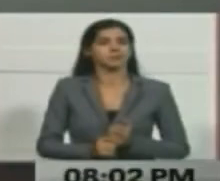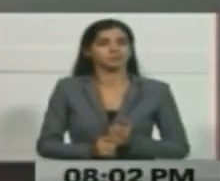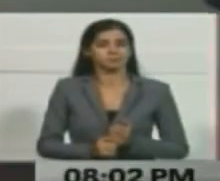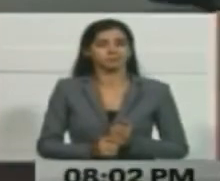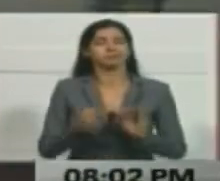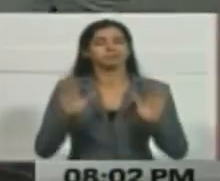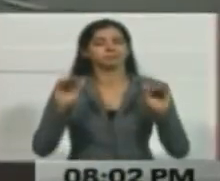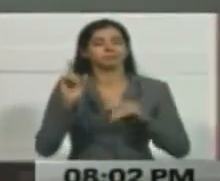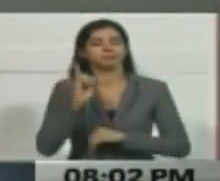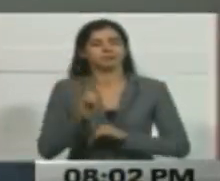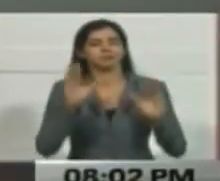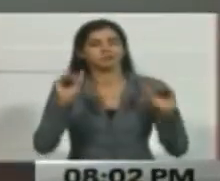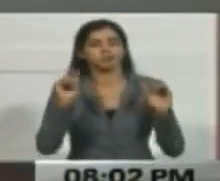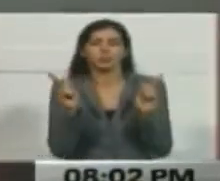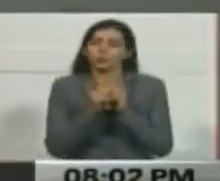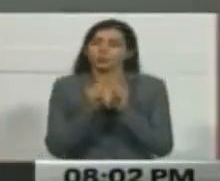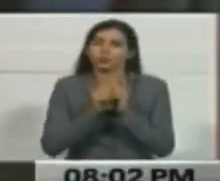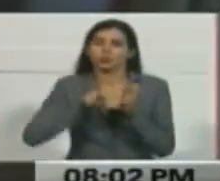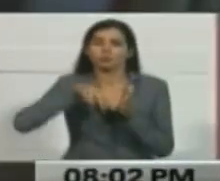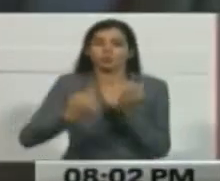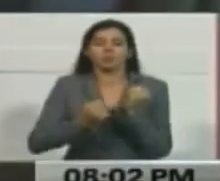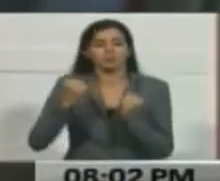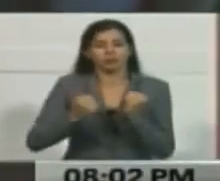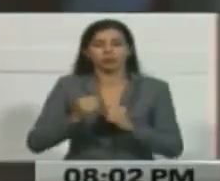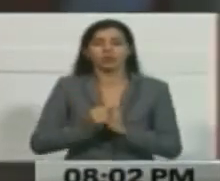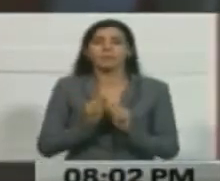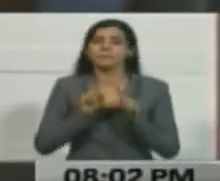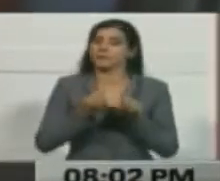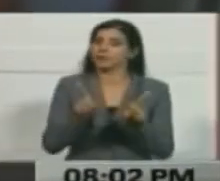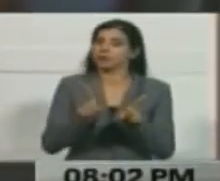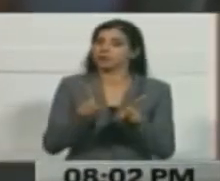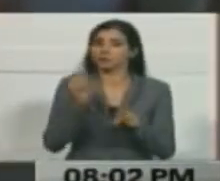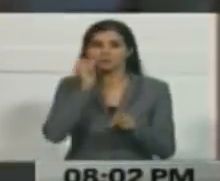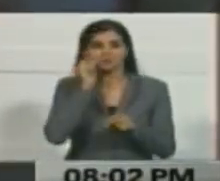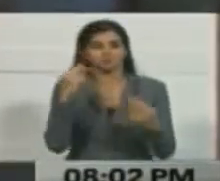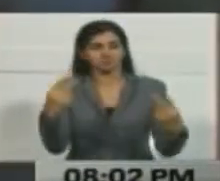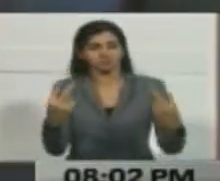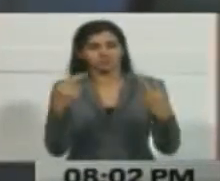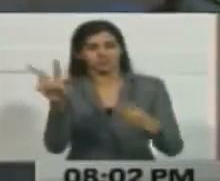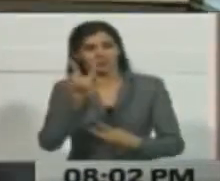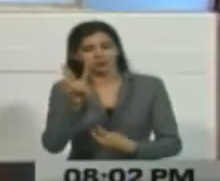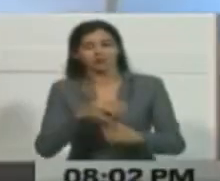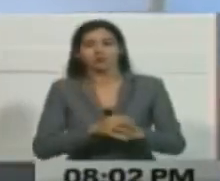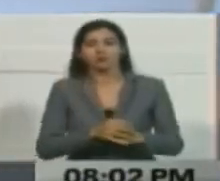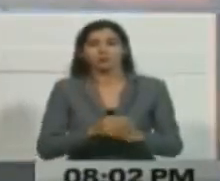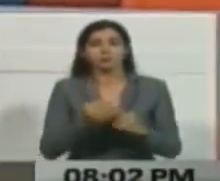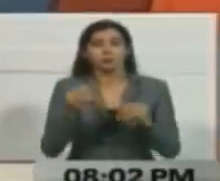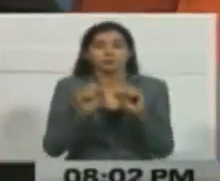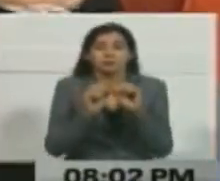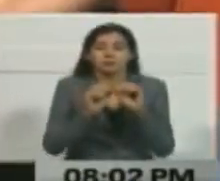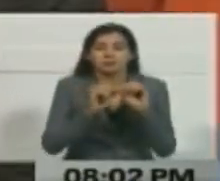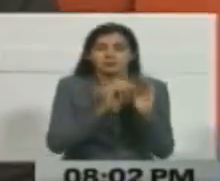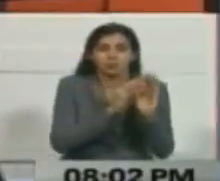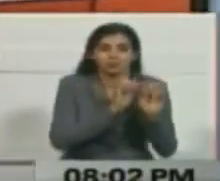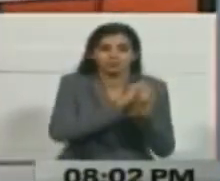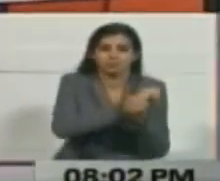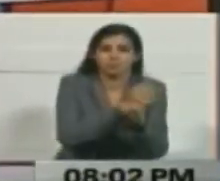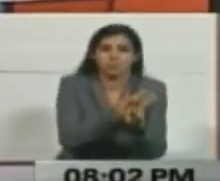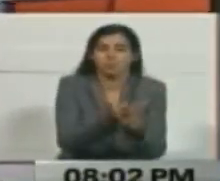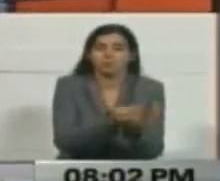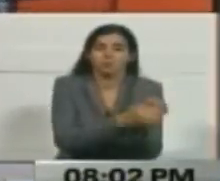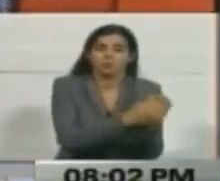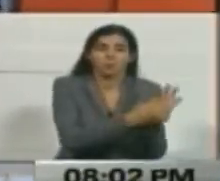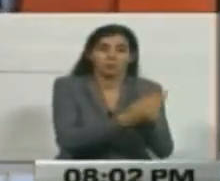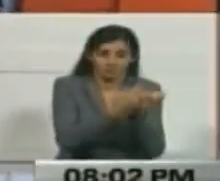Nos tenemos que despedir, brevísimo, cayendo y corriendo, pero venezolanas y venezolanos, ustedes tuvieron una imagen ampliada de todo lo que hoy se